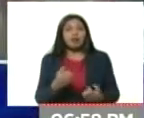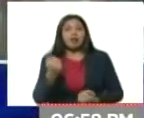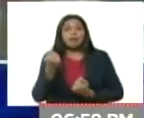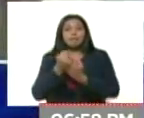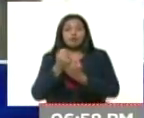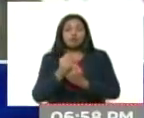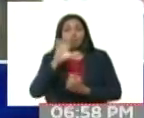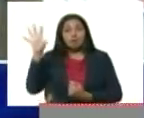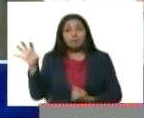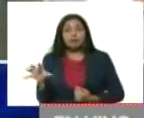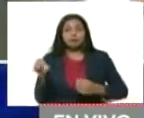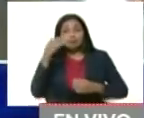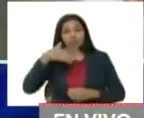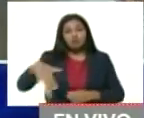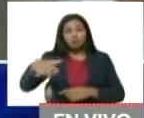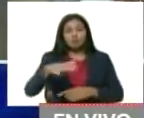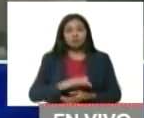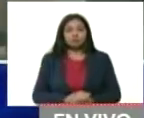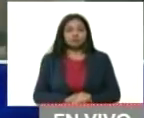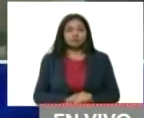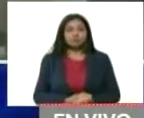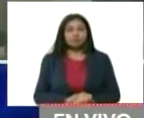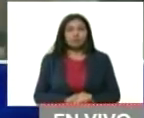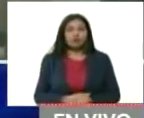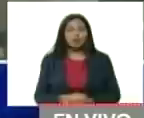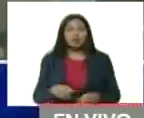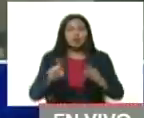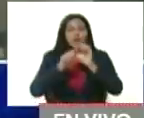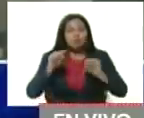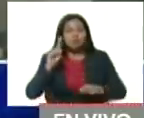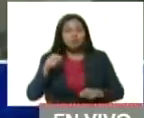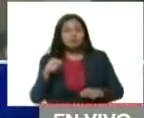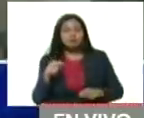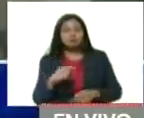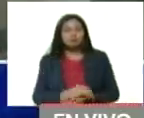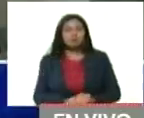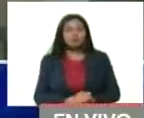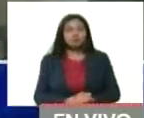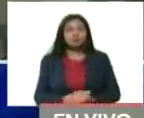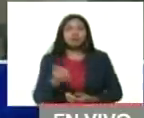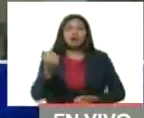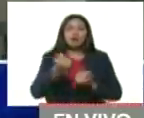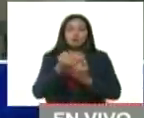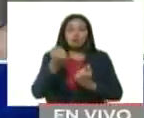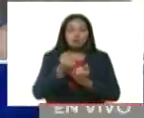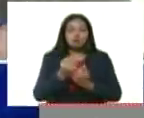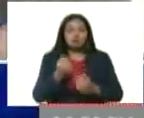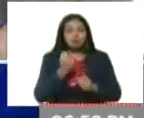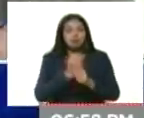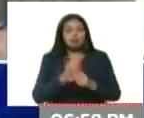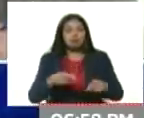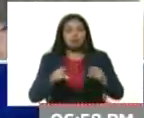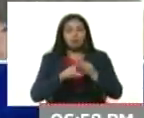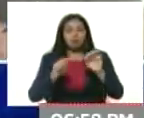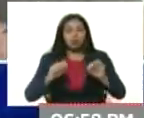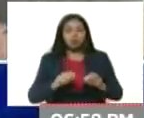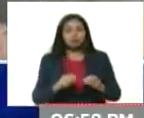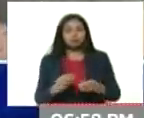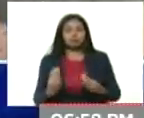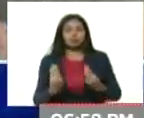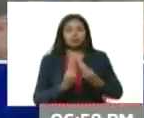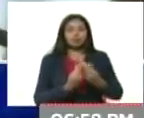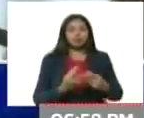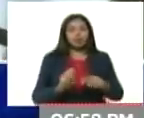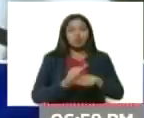de los países y las poblaciones y a las multilaterales que han colaborado, que han trabajado hombro con hombro